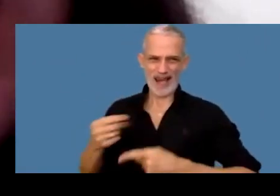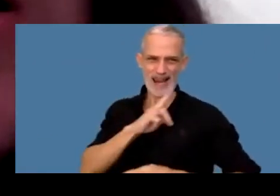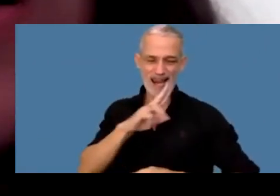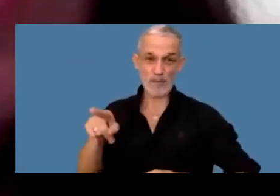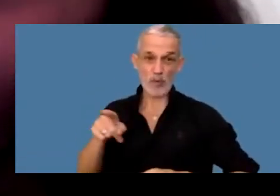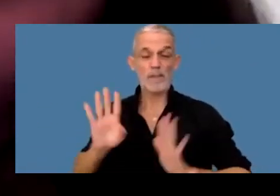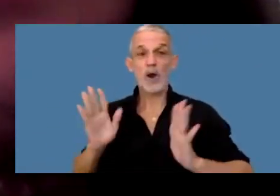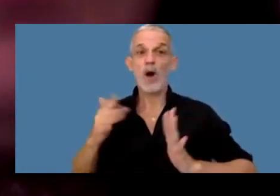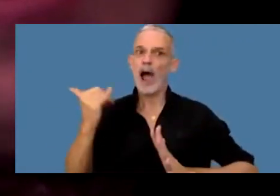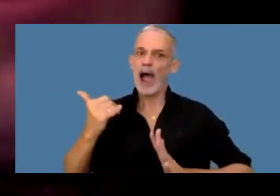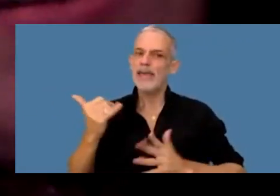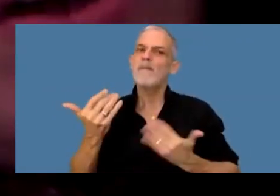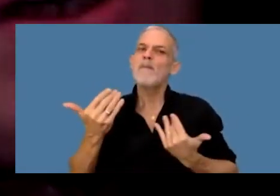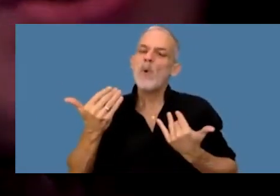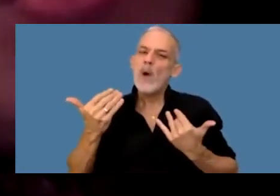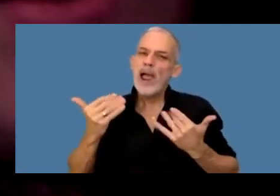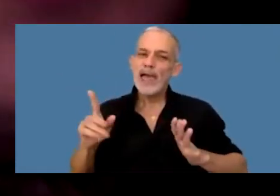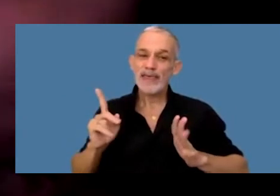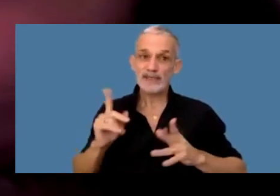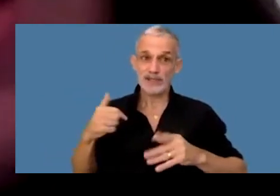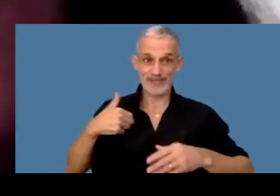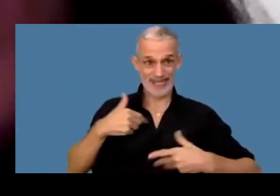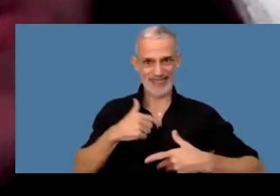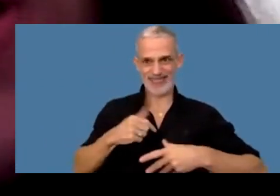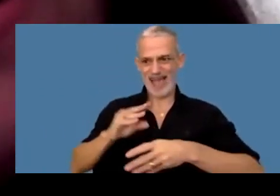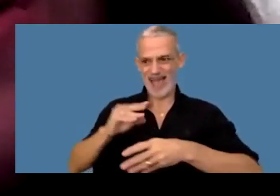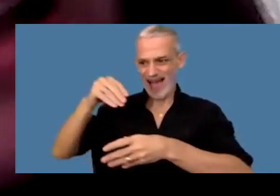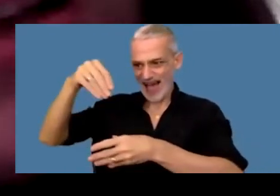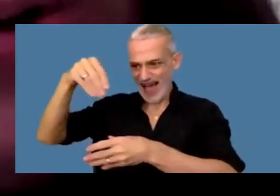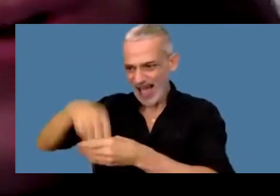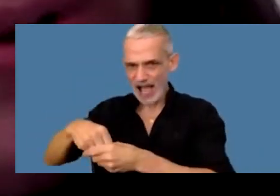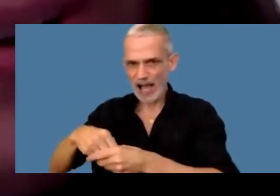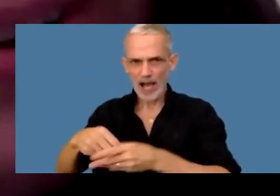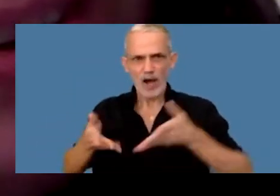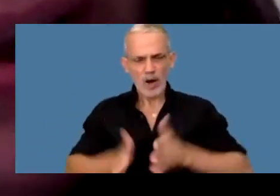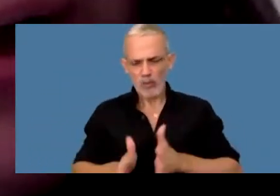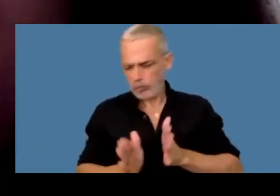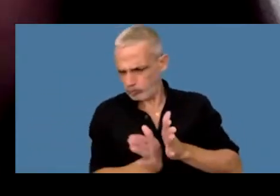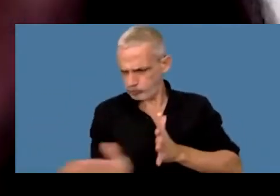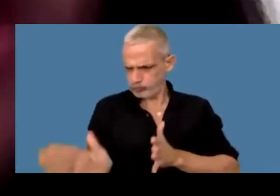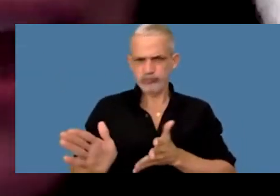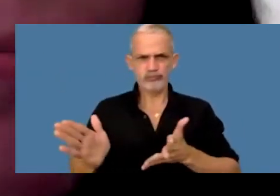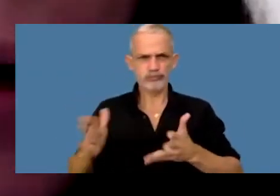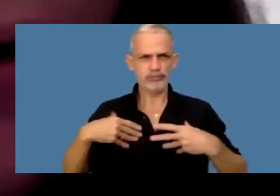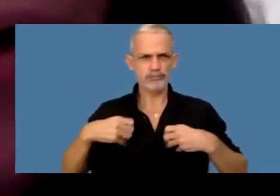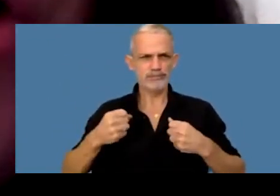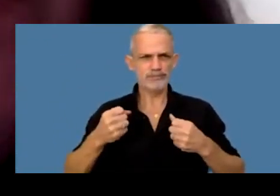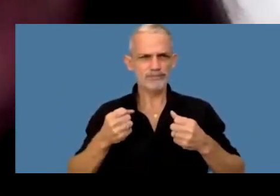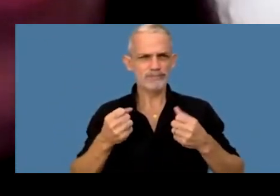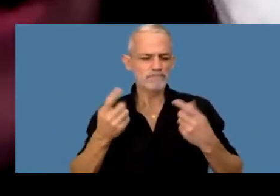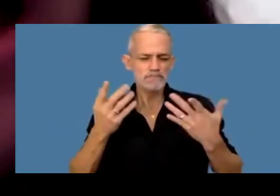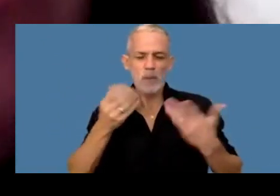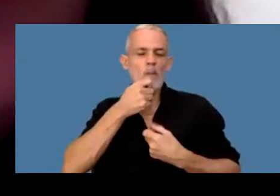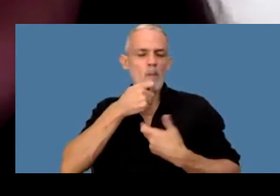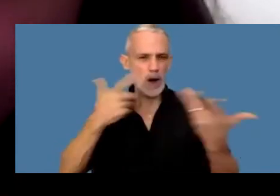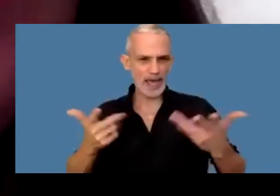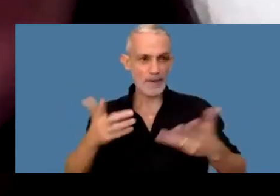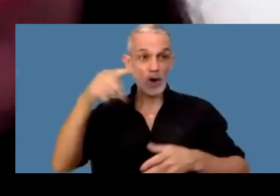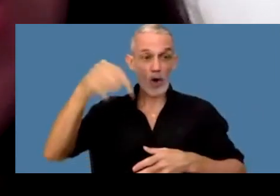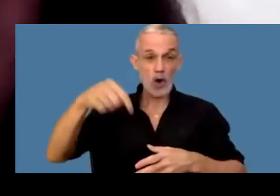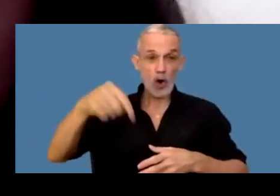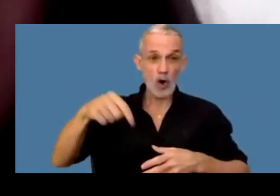proceso, y no registramos que toda intervención que se haga, por más buena intención que haya en la